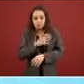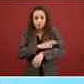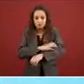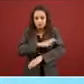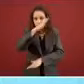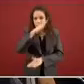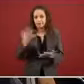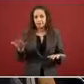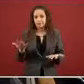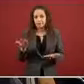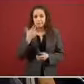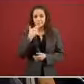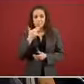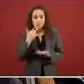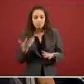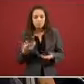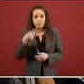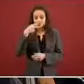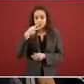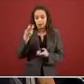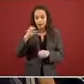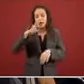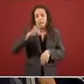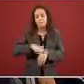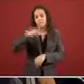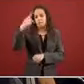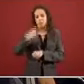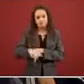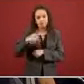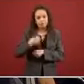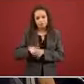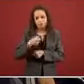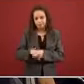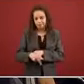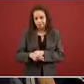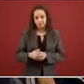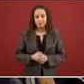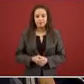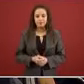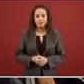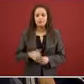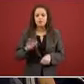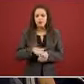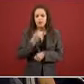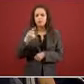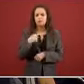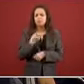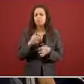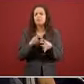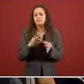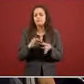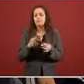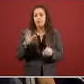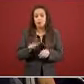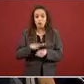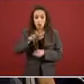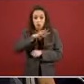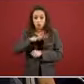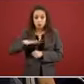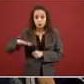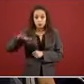aumentando el riesgo. Entonces, ¿por qué digo esto? Para recordarles a todas y todos quienes nos escuchan que hay